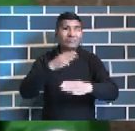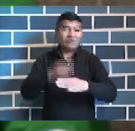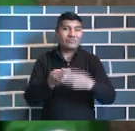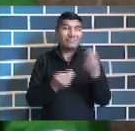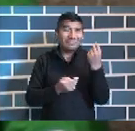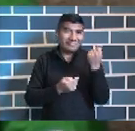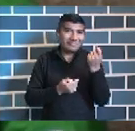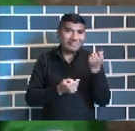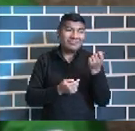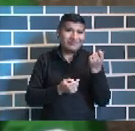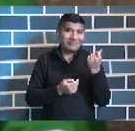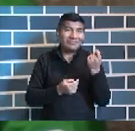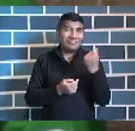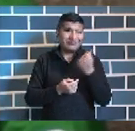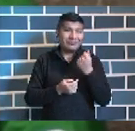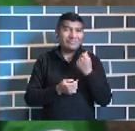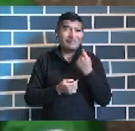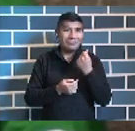dinero.